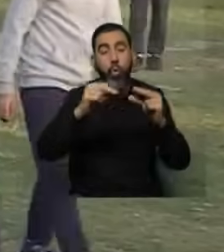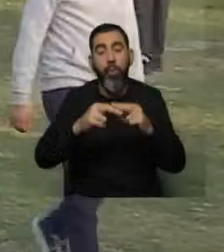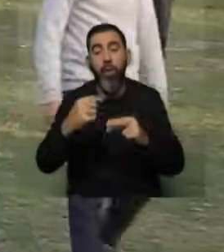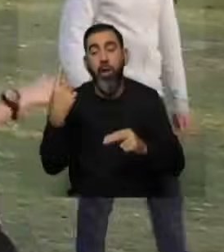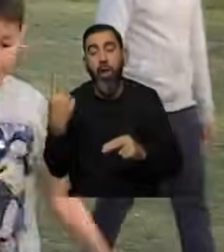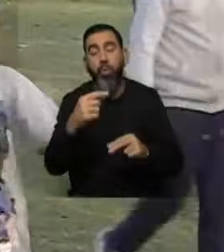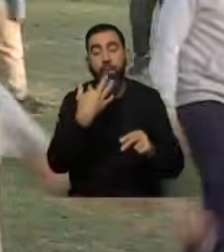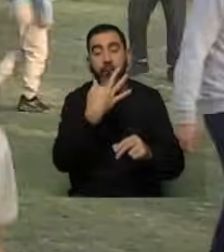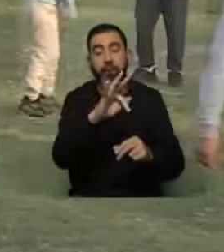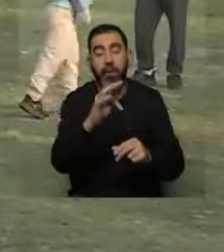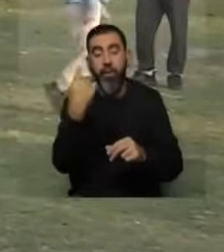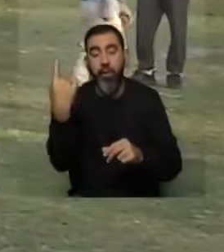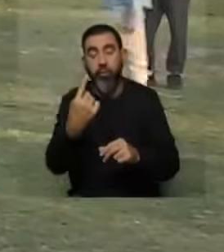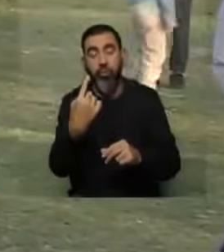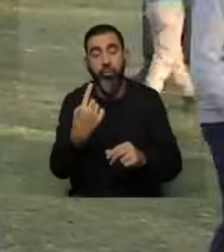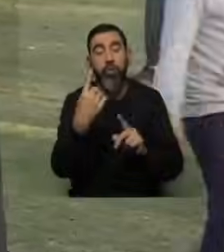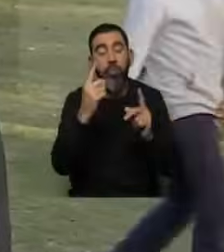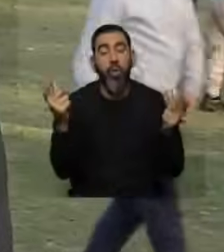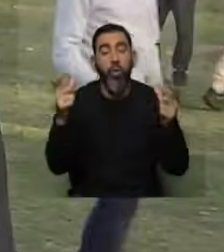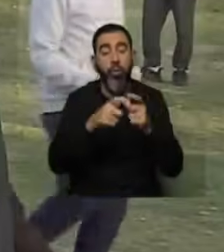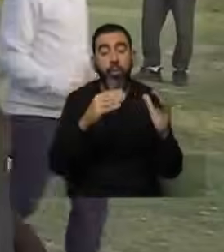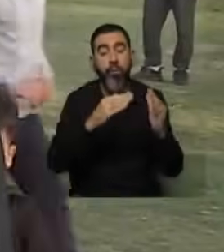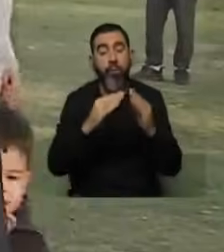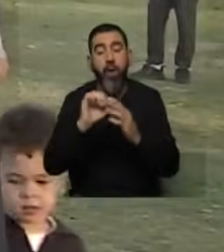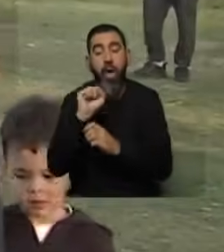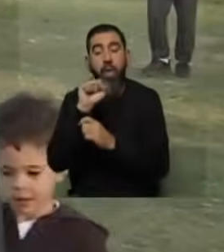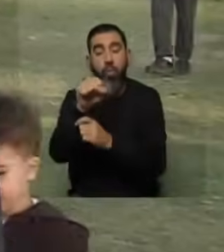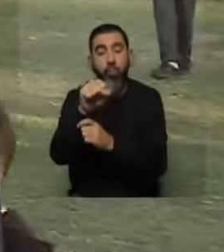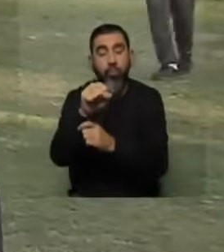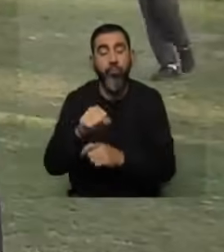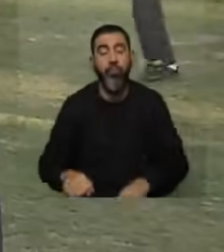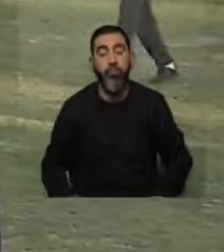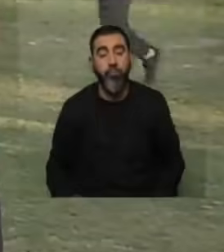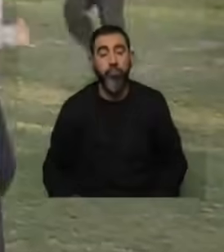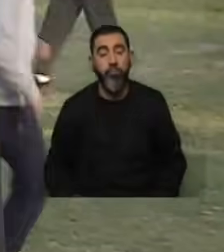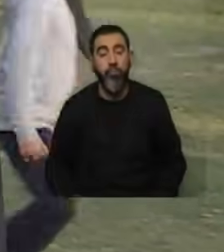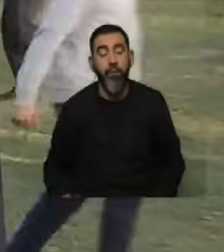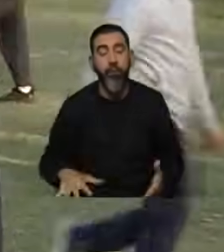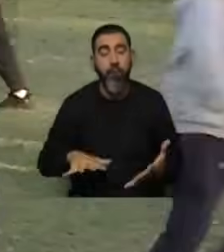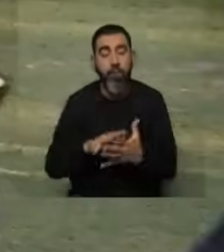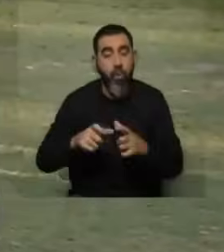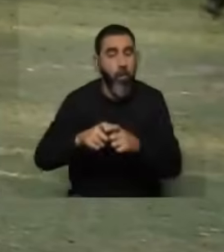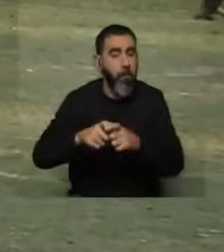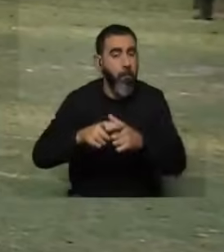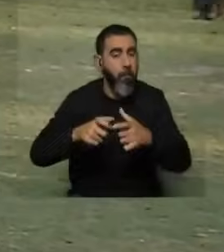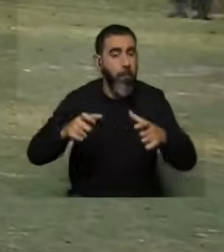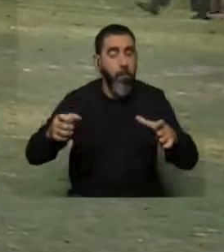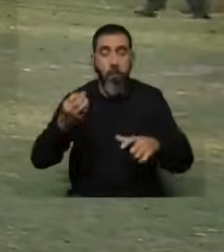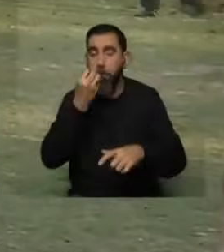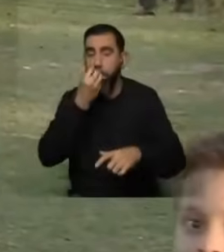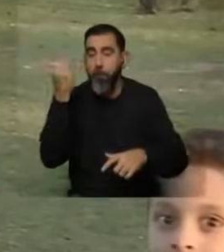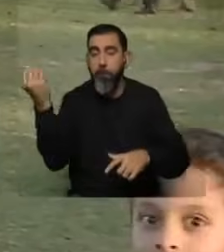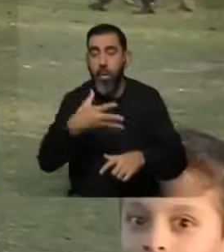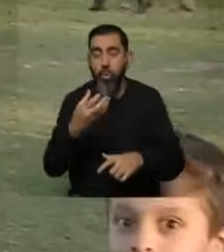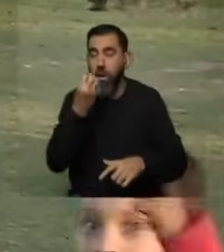federación Cooperativa y una cooperativa para la comisión de vivienda de ón eh el barrio sigue creciendo el barrio sigue mejorando con todas las